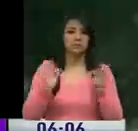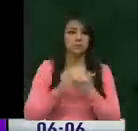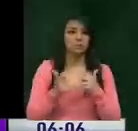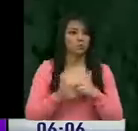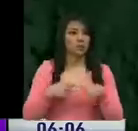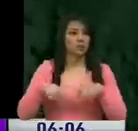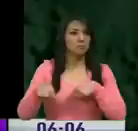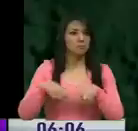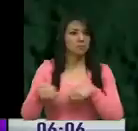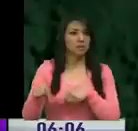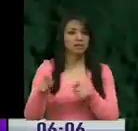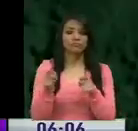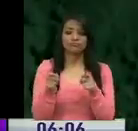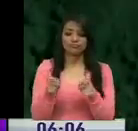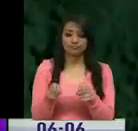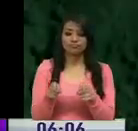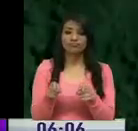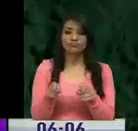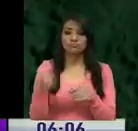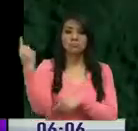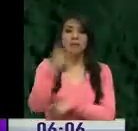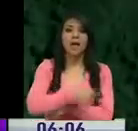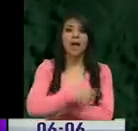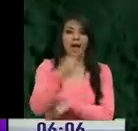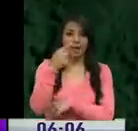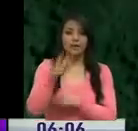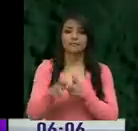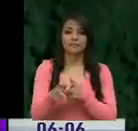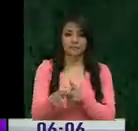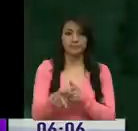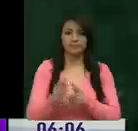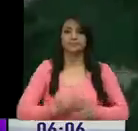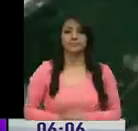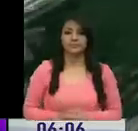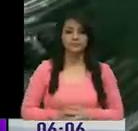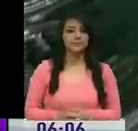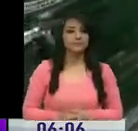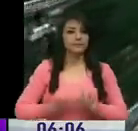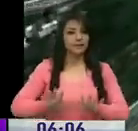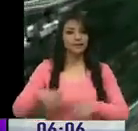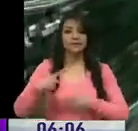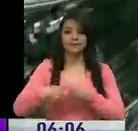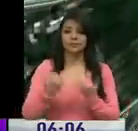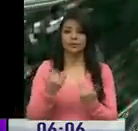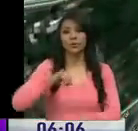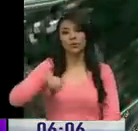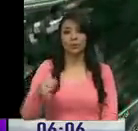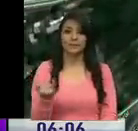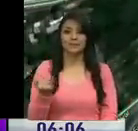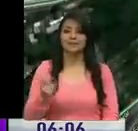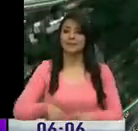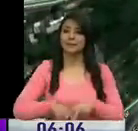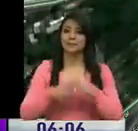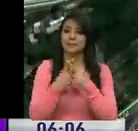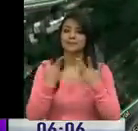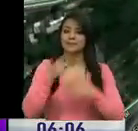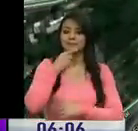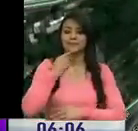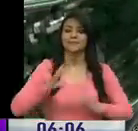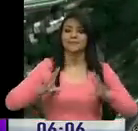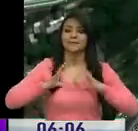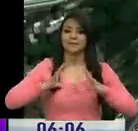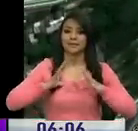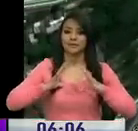salvo evidentemente a la hora del peaje así está la ciudad de Quito en este día jueves donde comienza ya el feriado